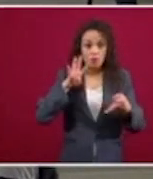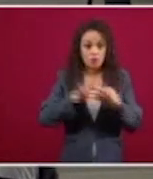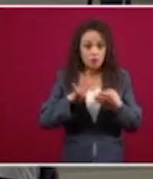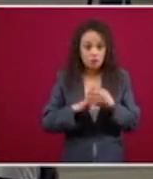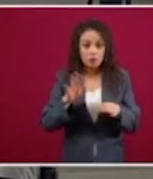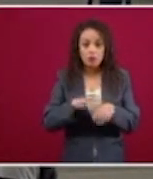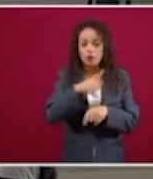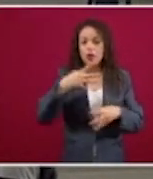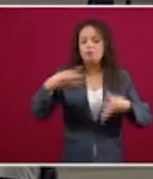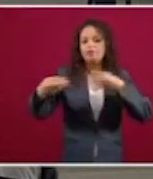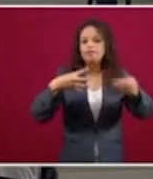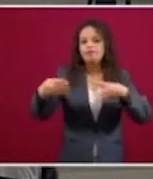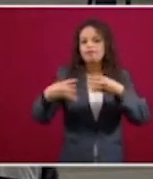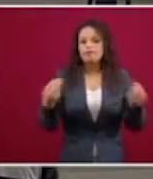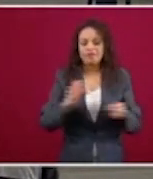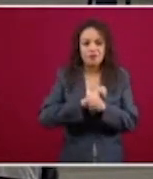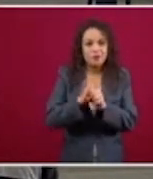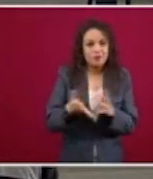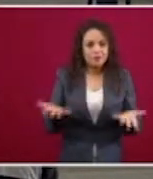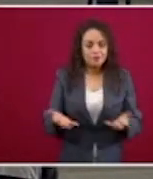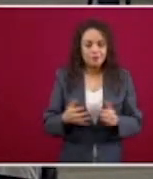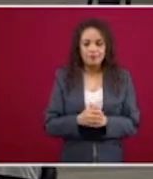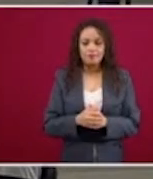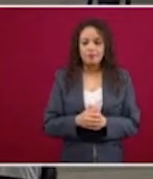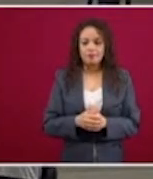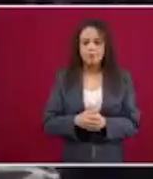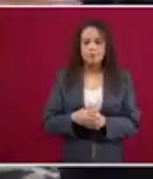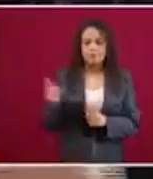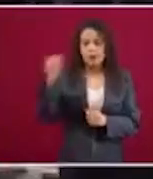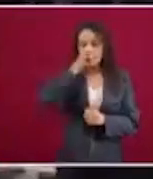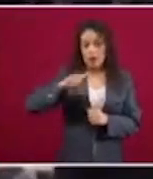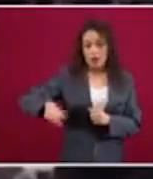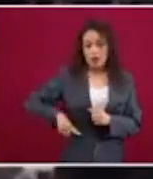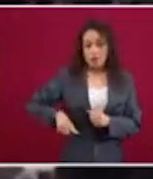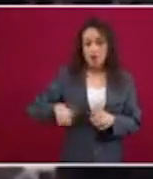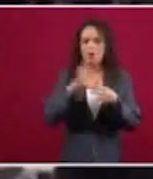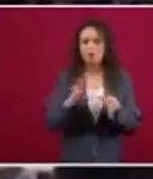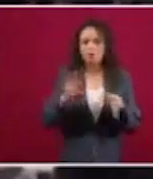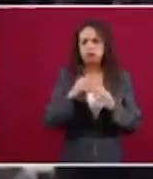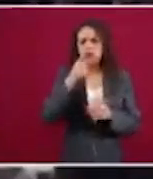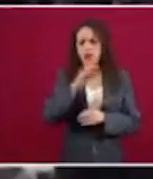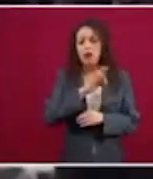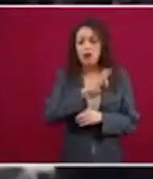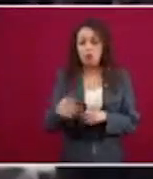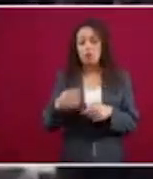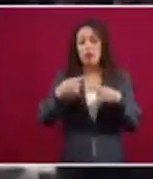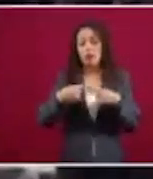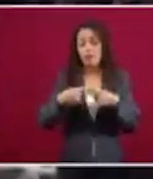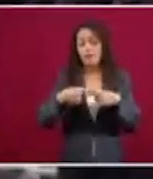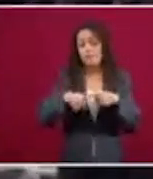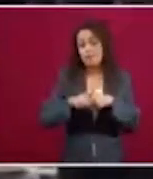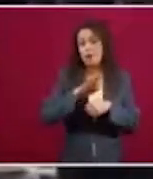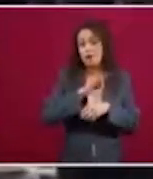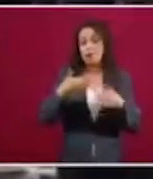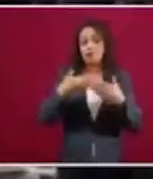Digo, en la Ciudad de México la jefa de gobierno ha hablado de que ya se podría iniciar la liberación de personas de mayores de 60 años, de